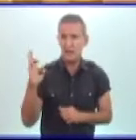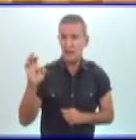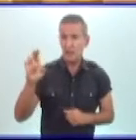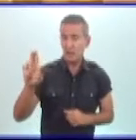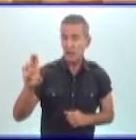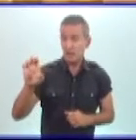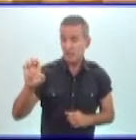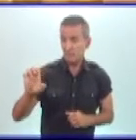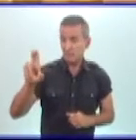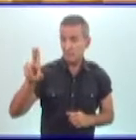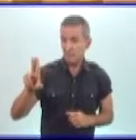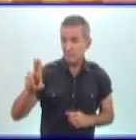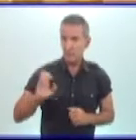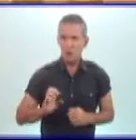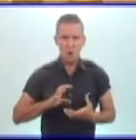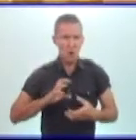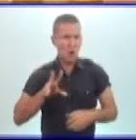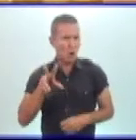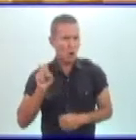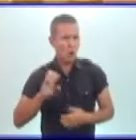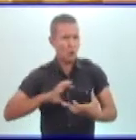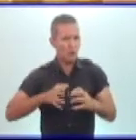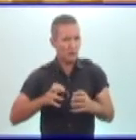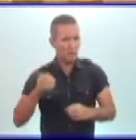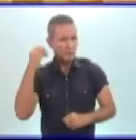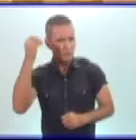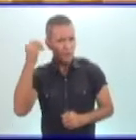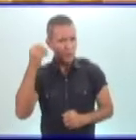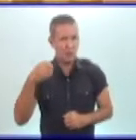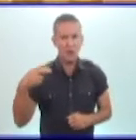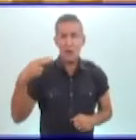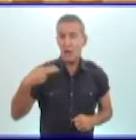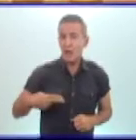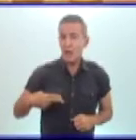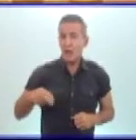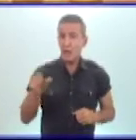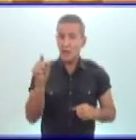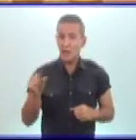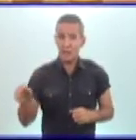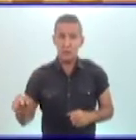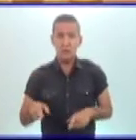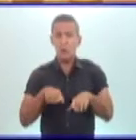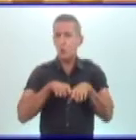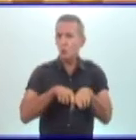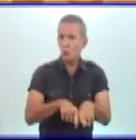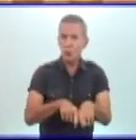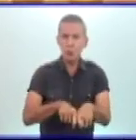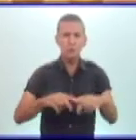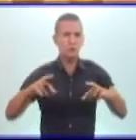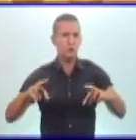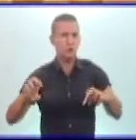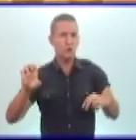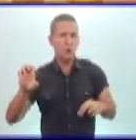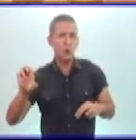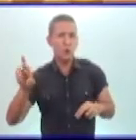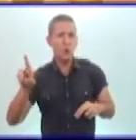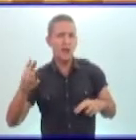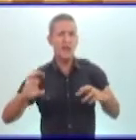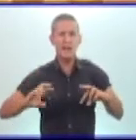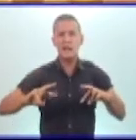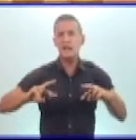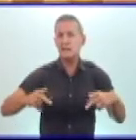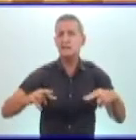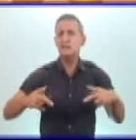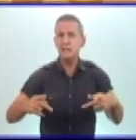desarrolla una nueva forma de pensar, el humanismo, acompañado con el Renacimiento y aquellos grandes avances de Miguel Ángel, de